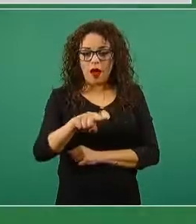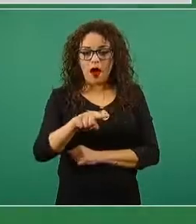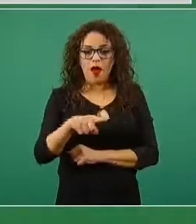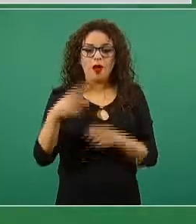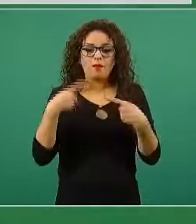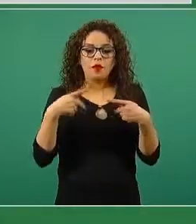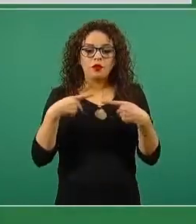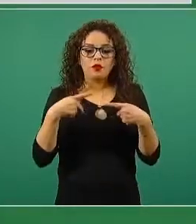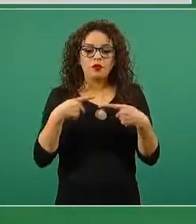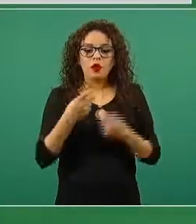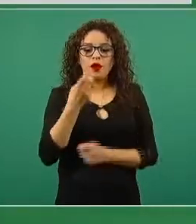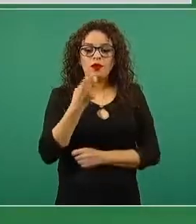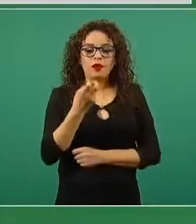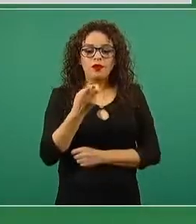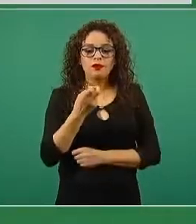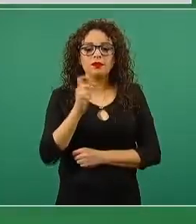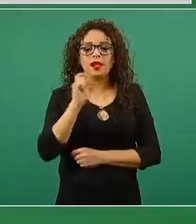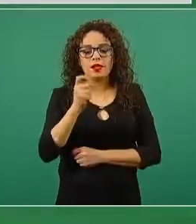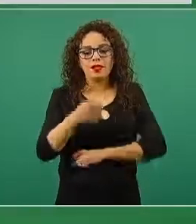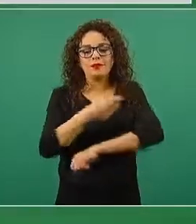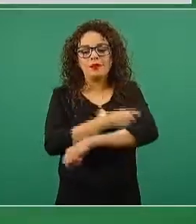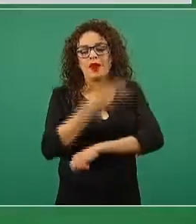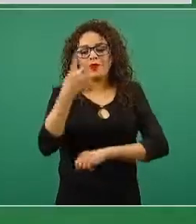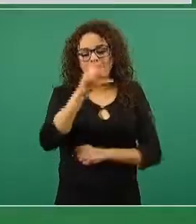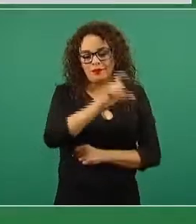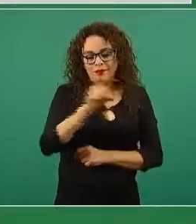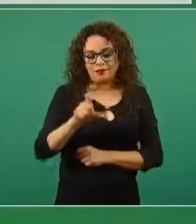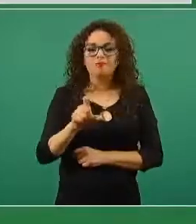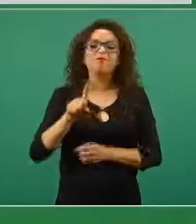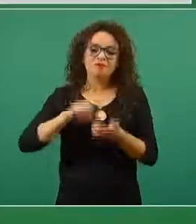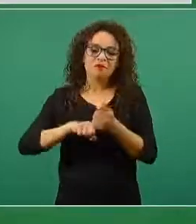toque vacuna de dos dosis, que es la inmensa mayoría.